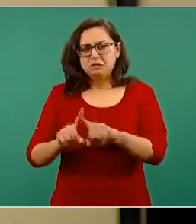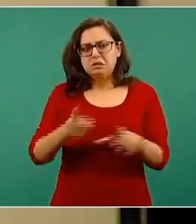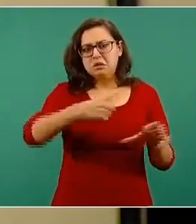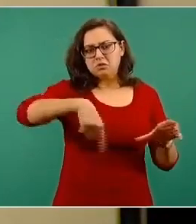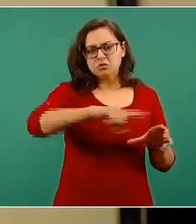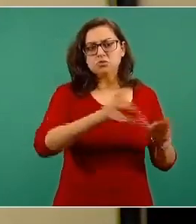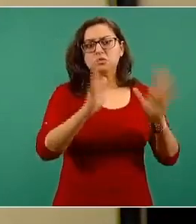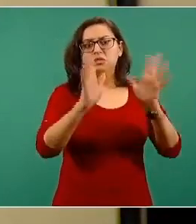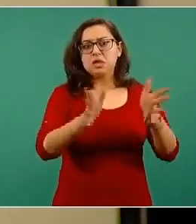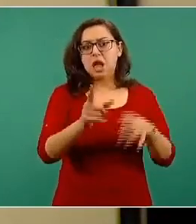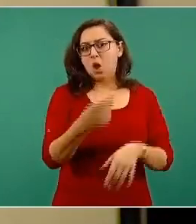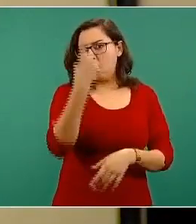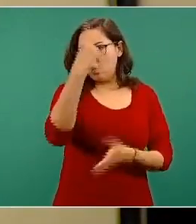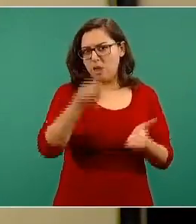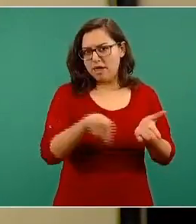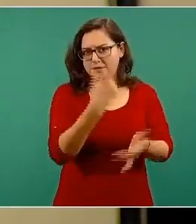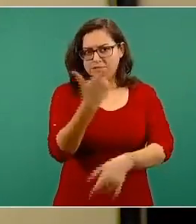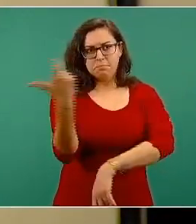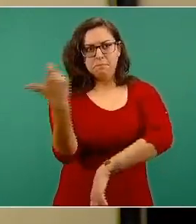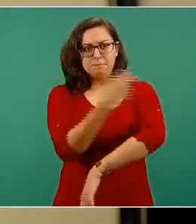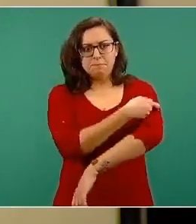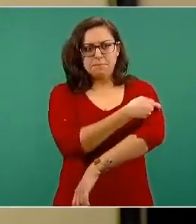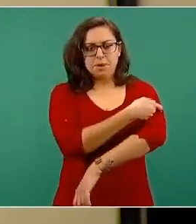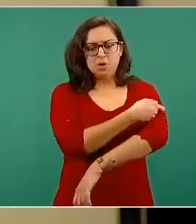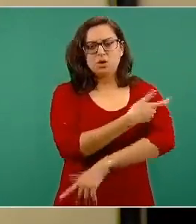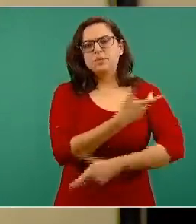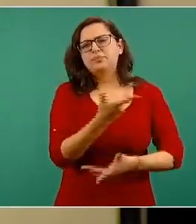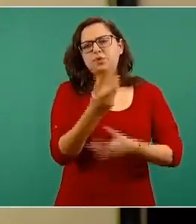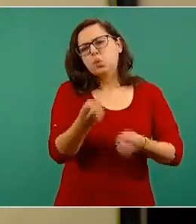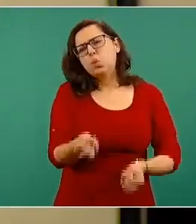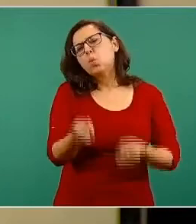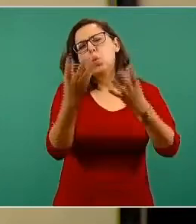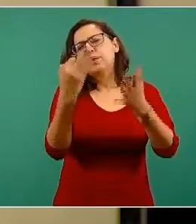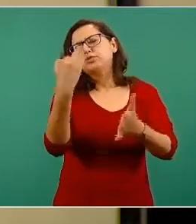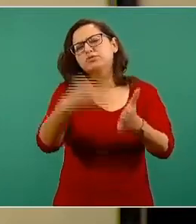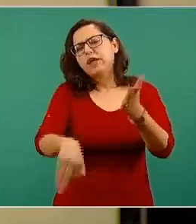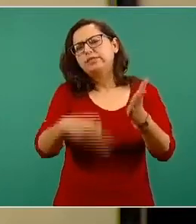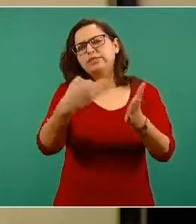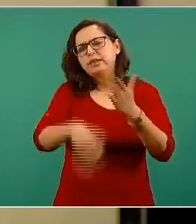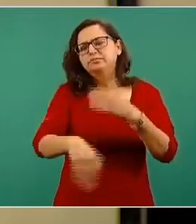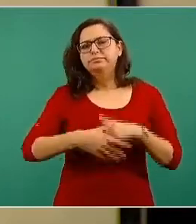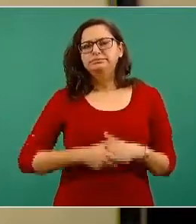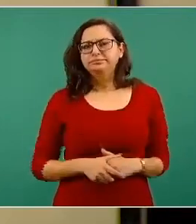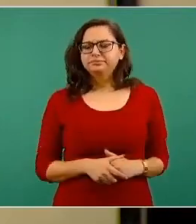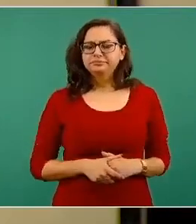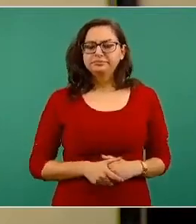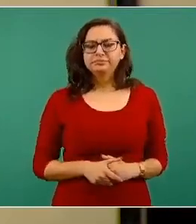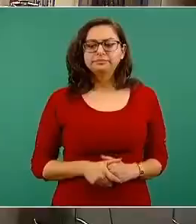Entonces, ¿tienen un cálculo de cuántos faltarían de esta primera línea?